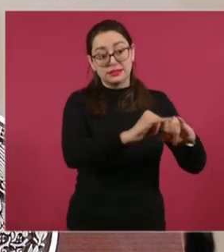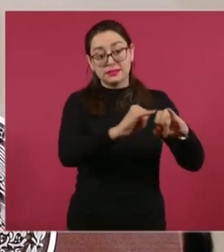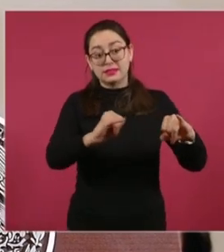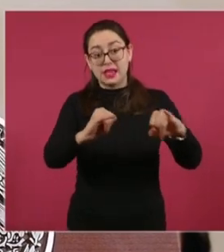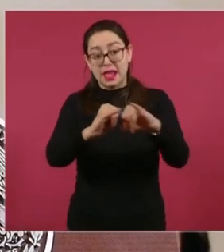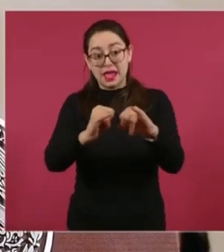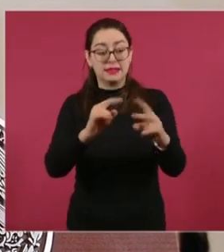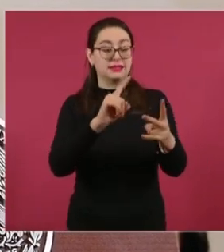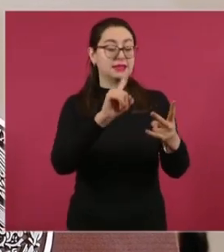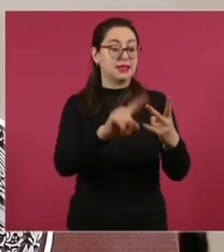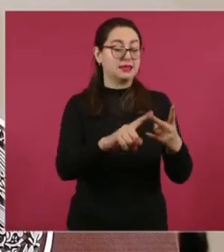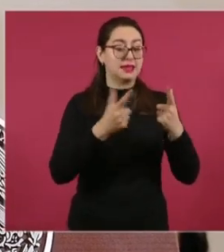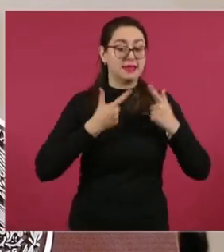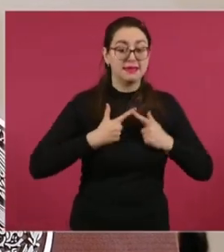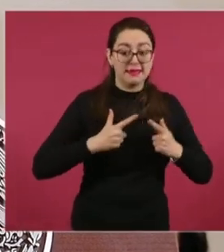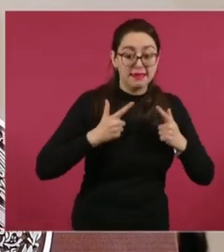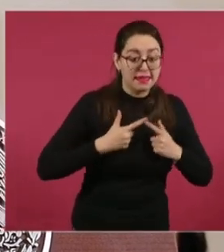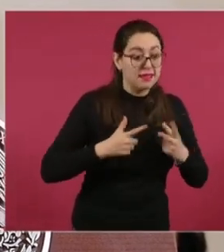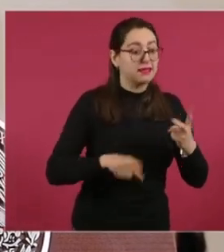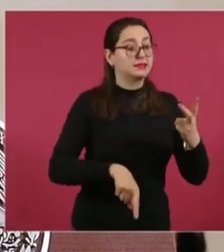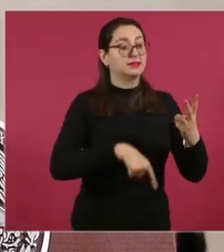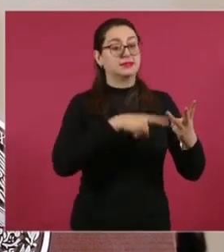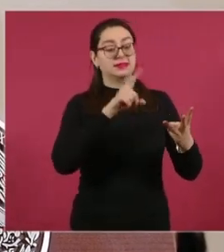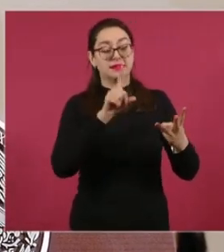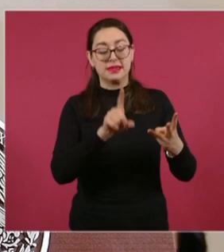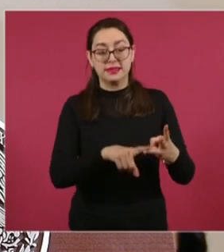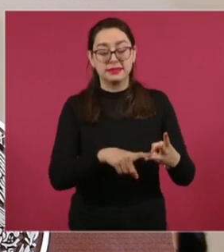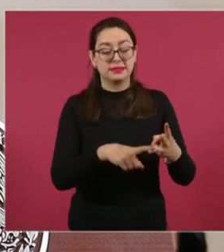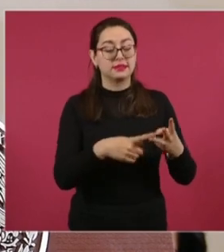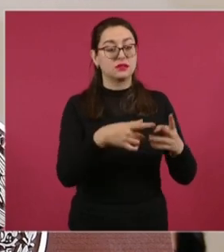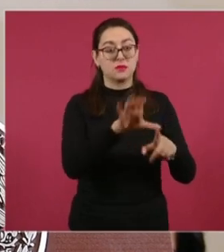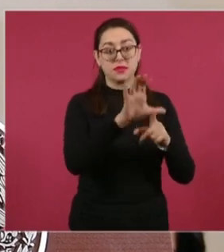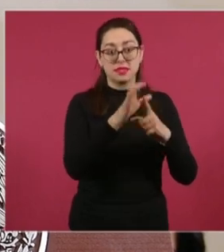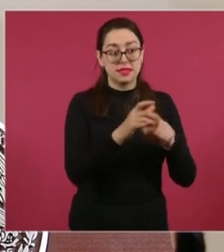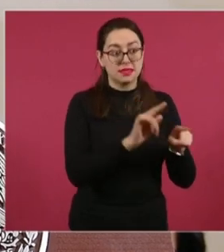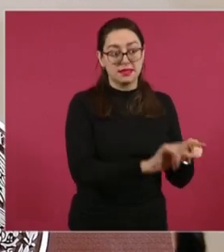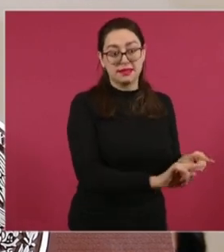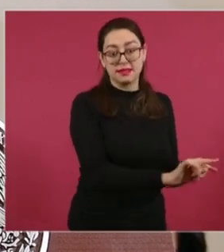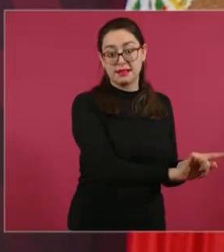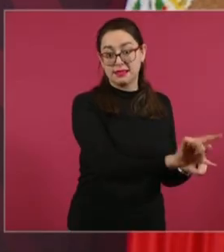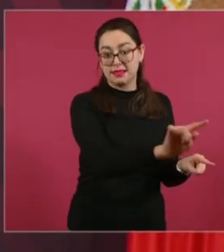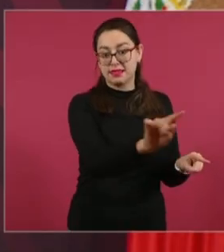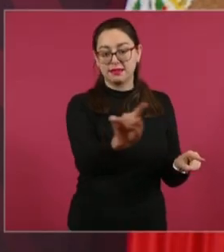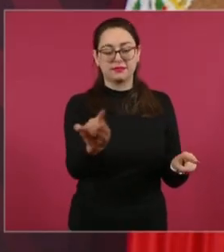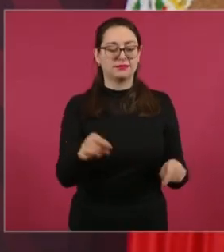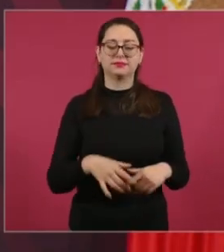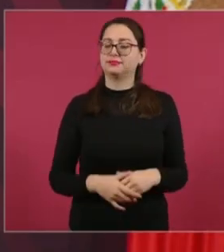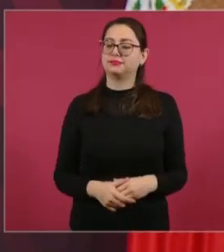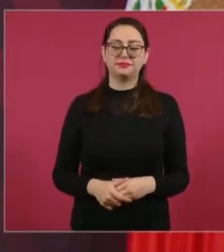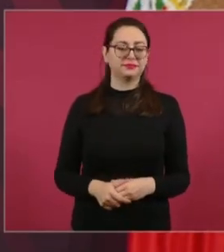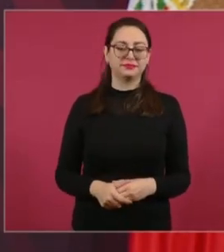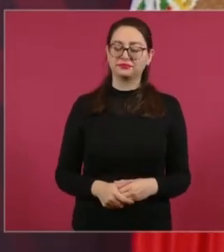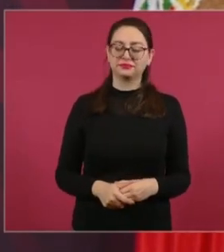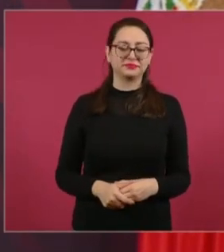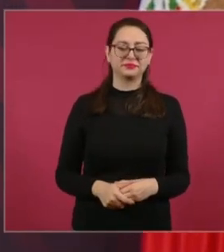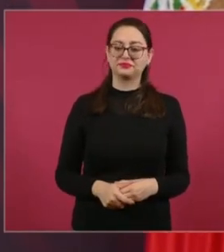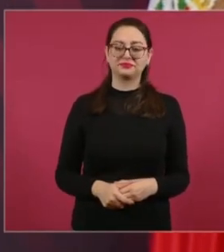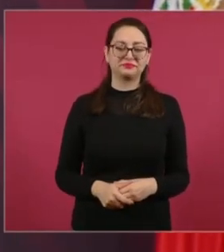agencias hacen lo que les da la gana